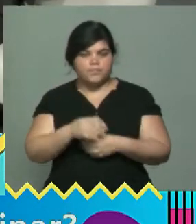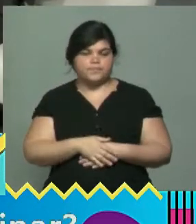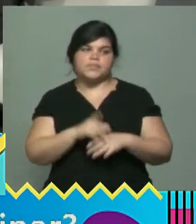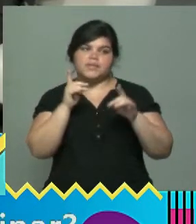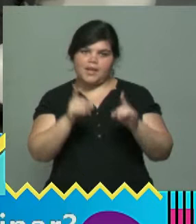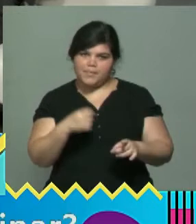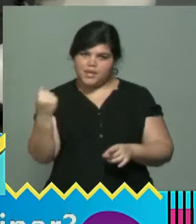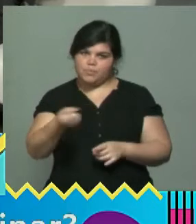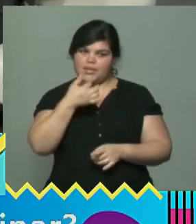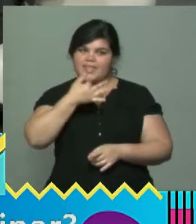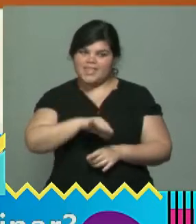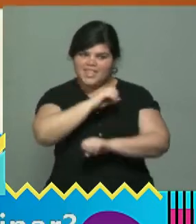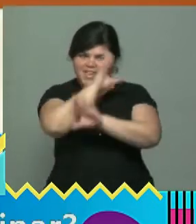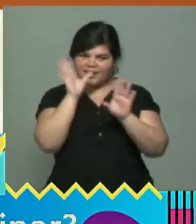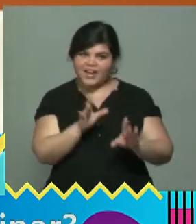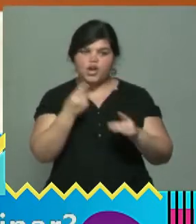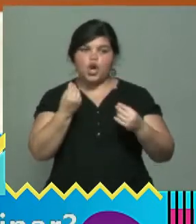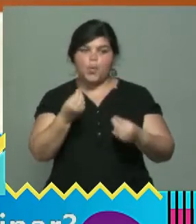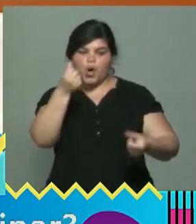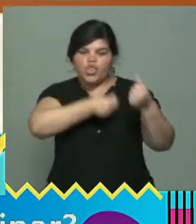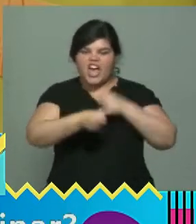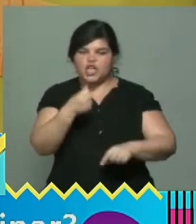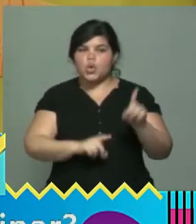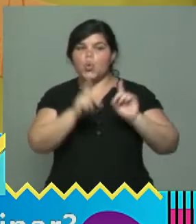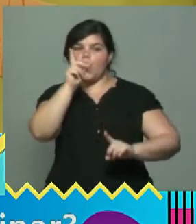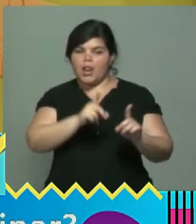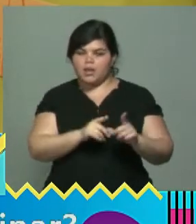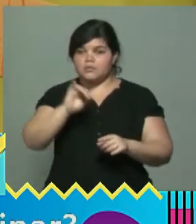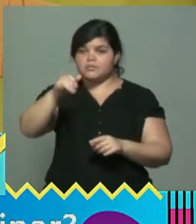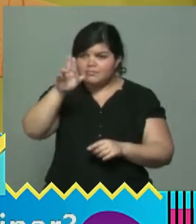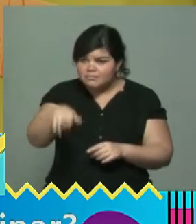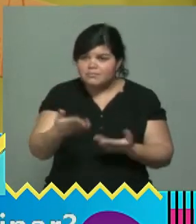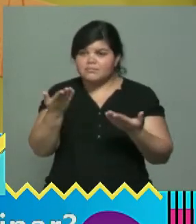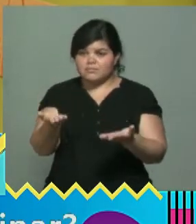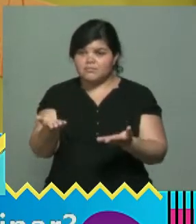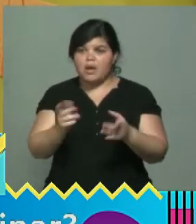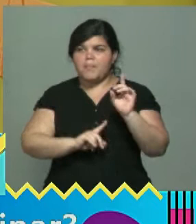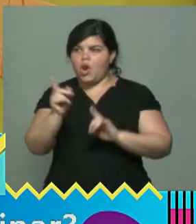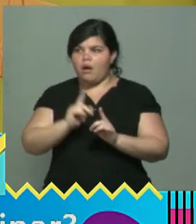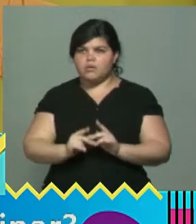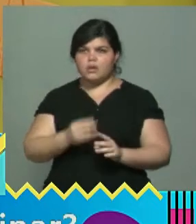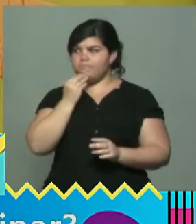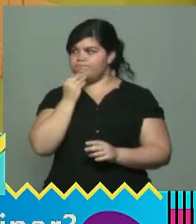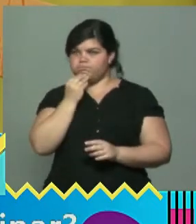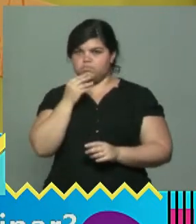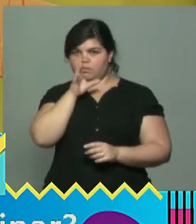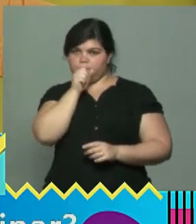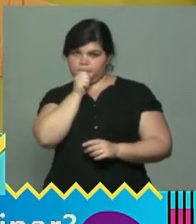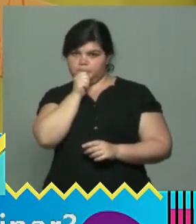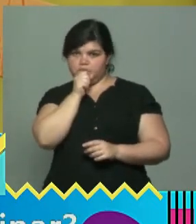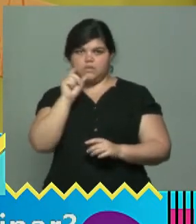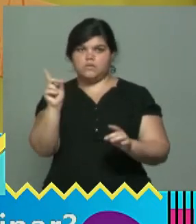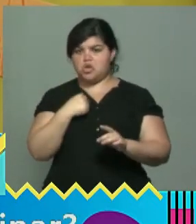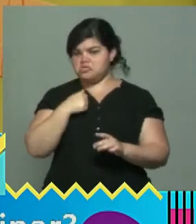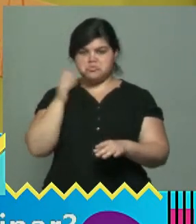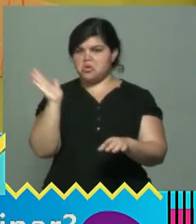tomar conciencia del daño que está generando. Pero hay muchas de las situaciones en donde directamente lo ocultan y es muchísimo más difícil. No, yo no